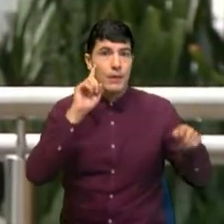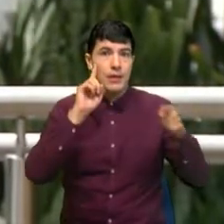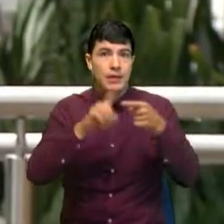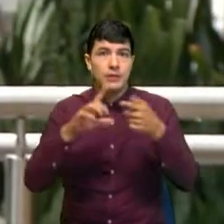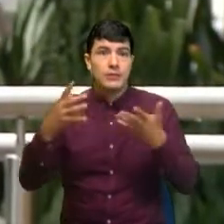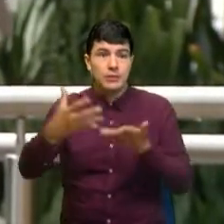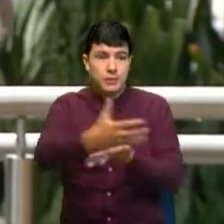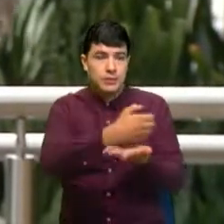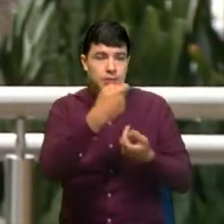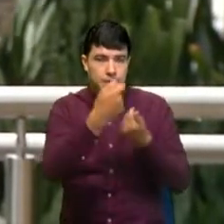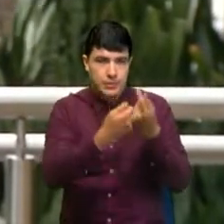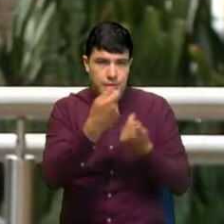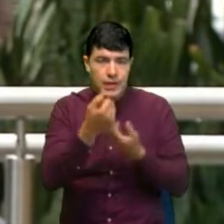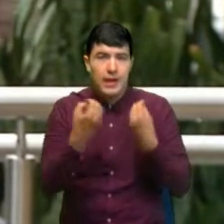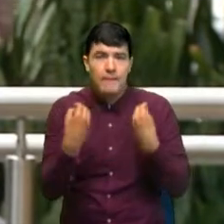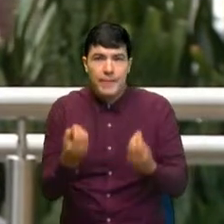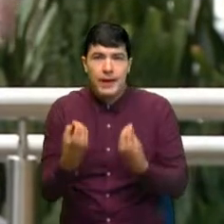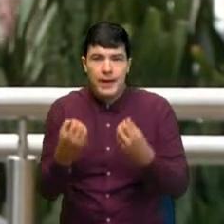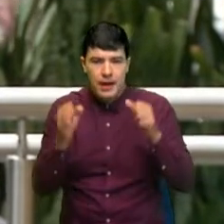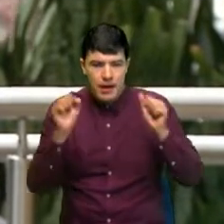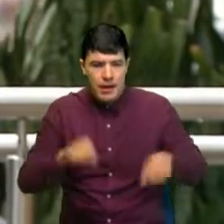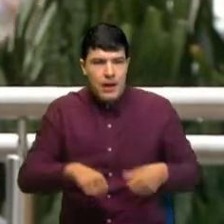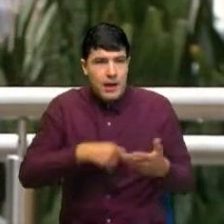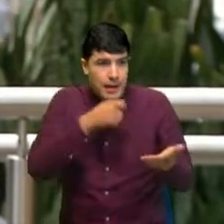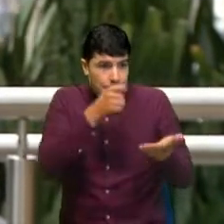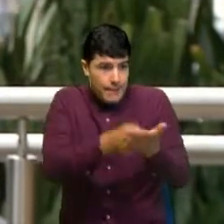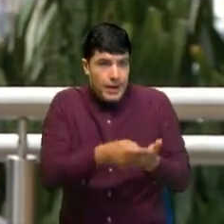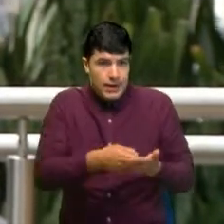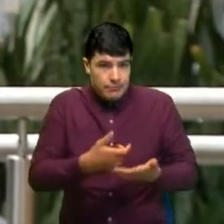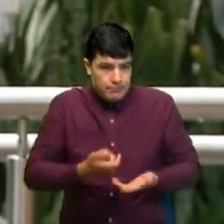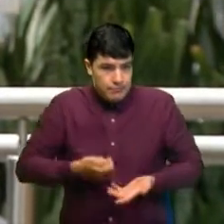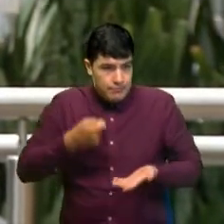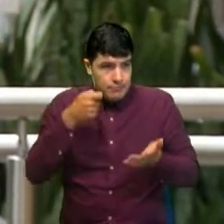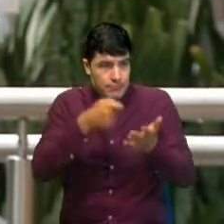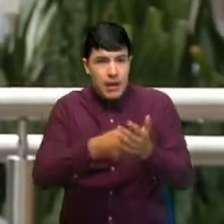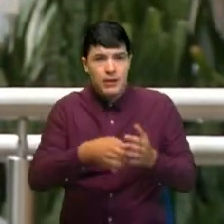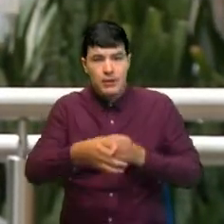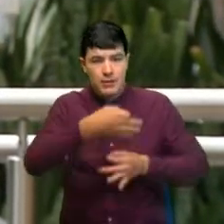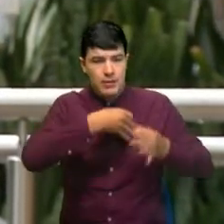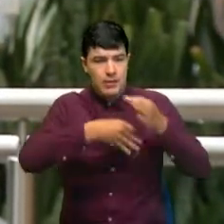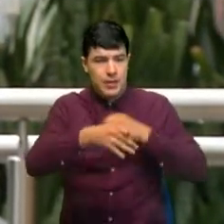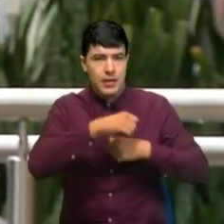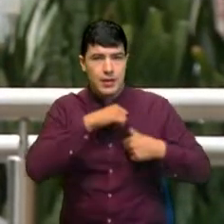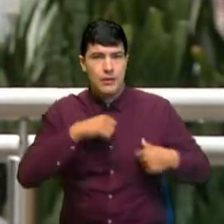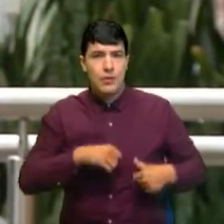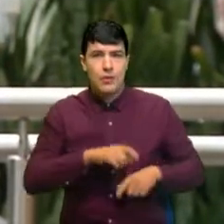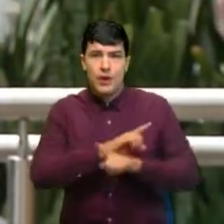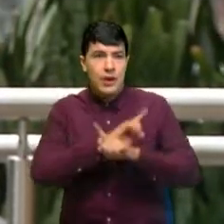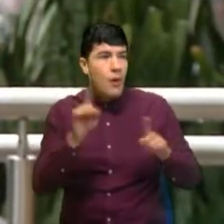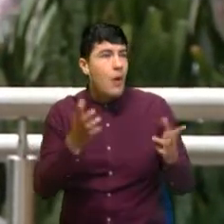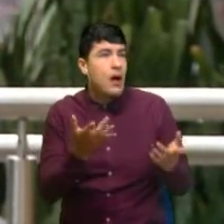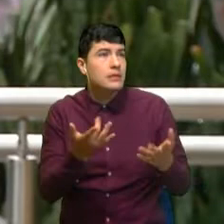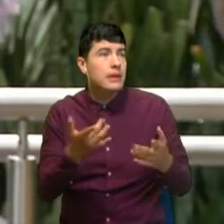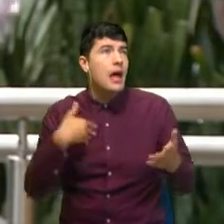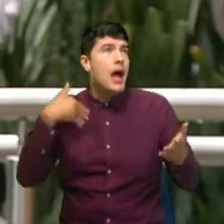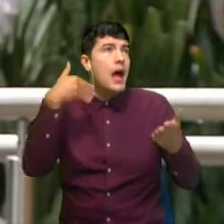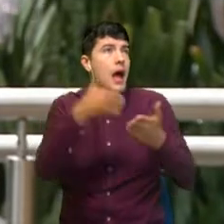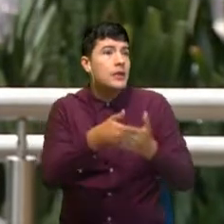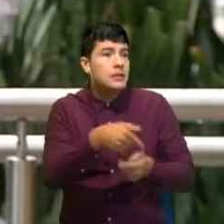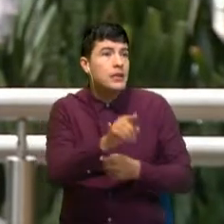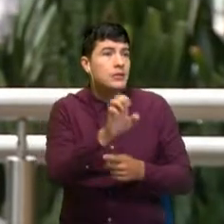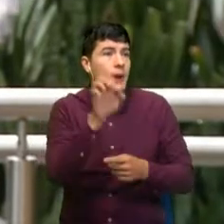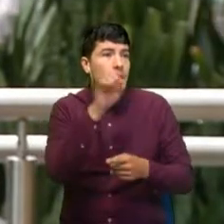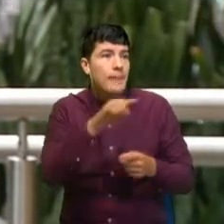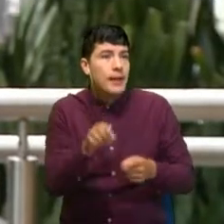reunir recursos para poder pagar por sus propios medios el trasplante de corazón y no esperar hasta que su EPS se